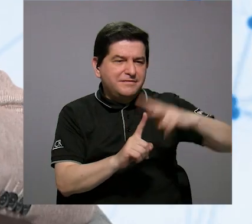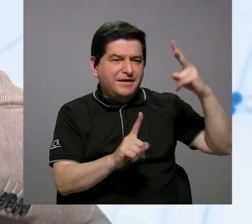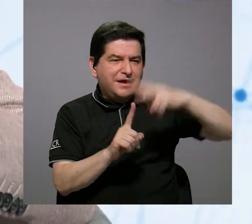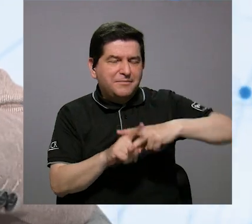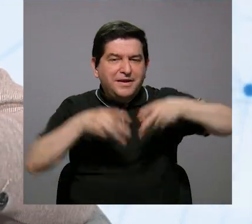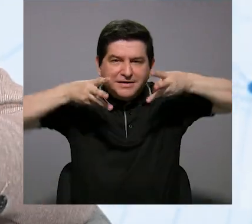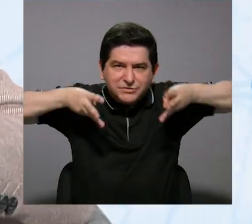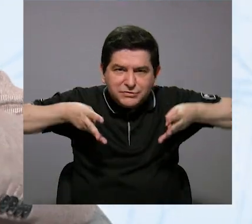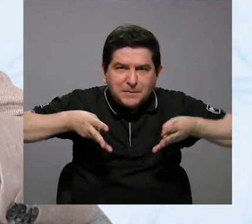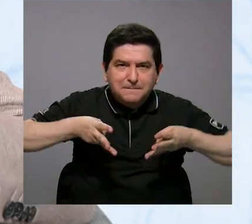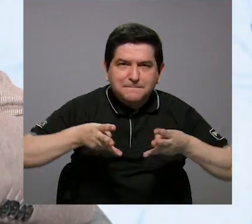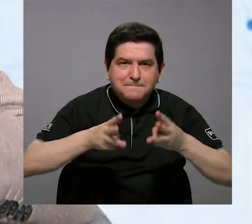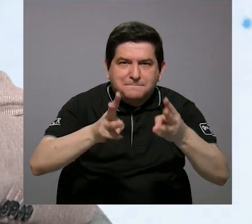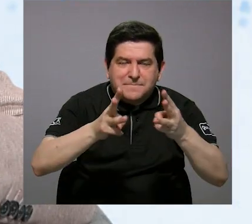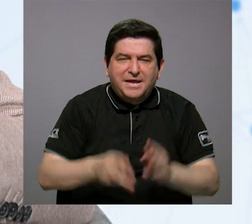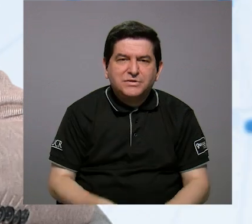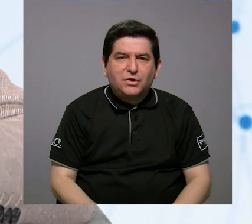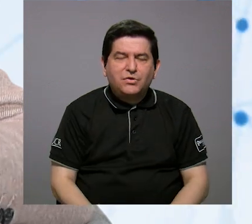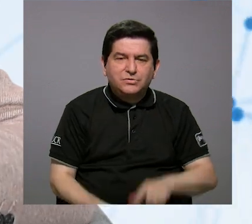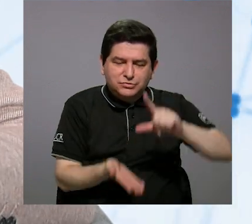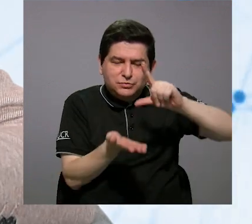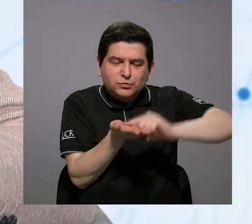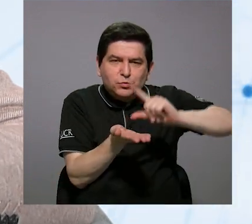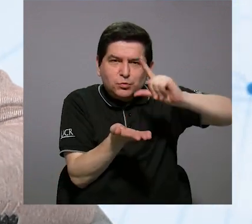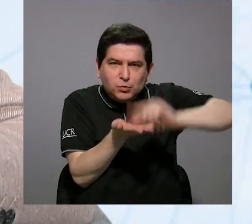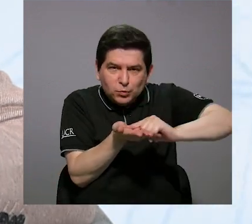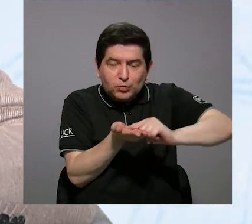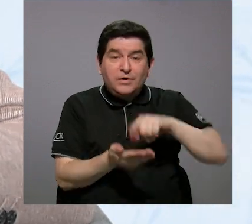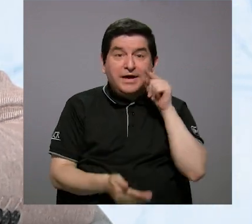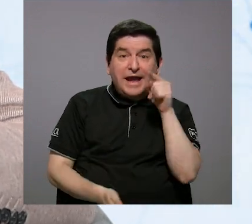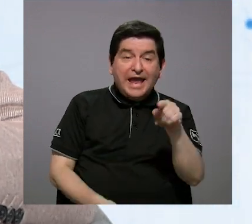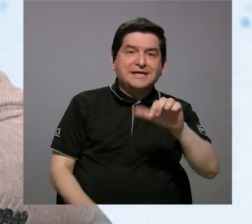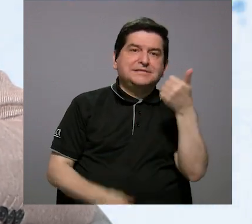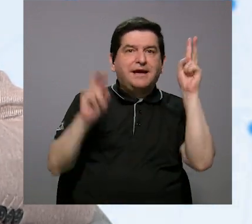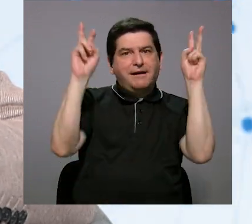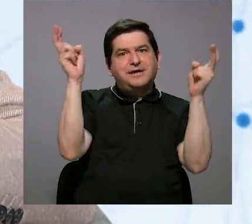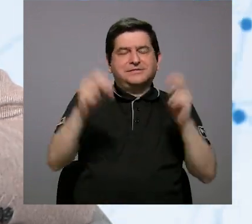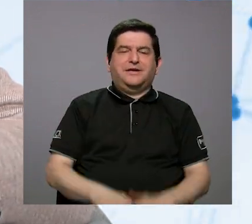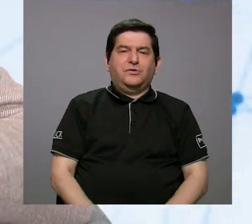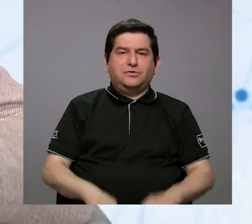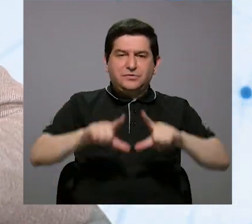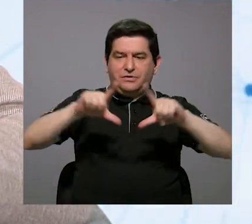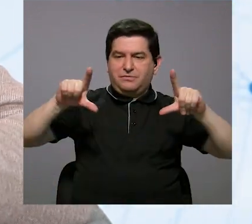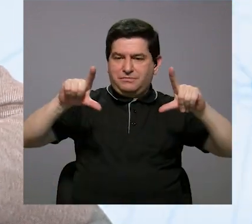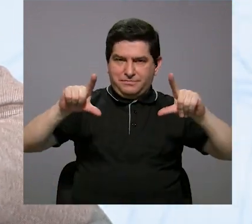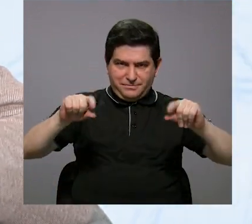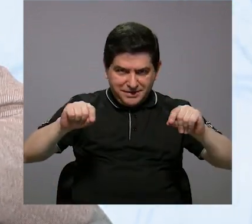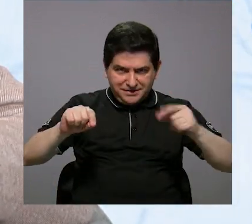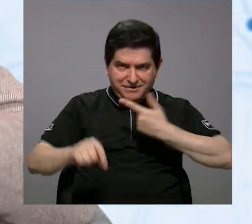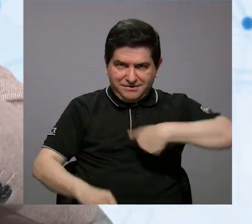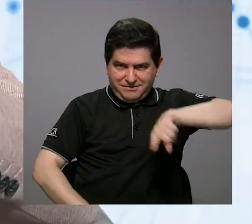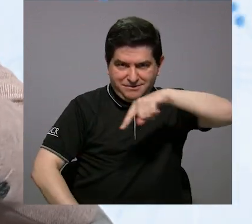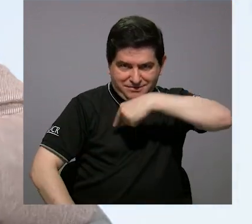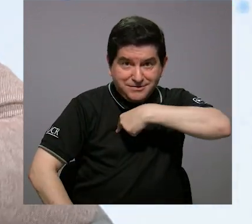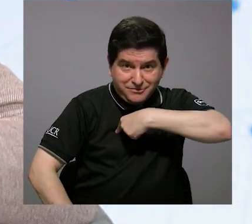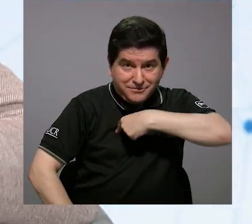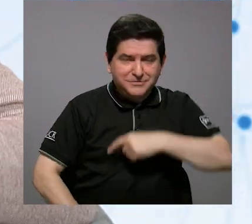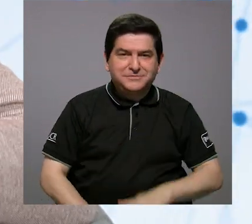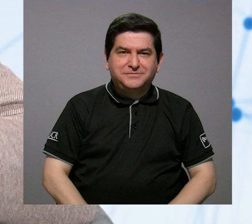aplicaciones de metodologías de impresión, ¿verdad?, que ese es el otro tema, porque los billetes,